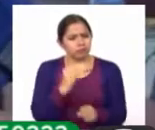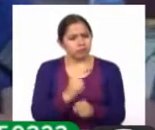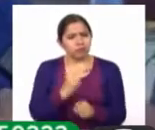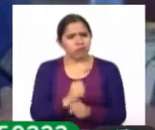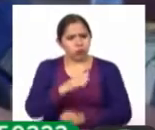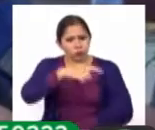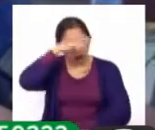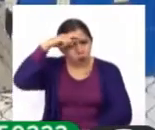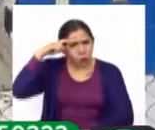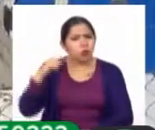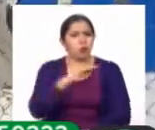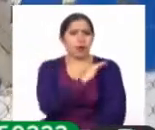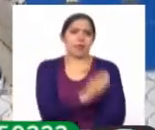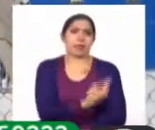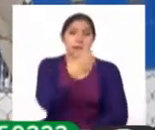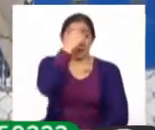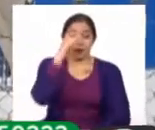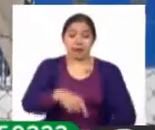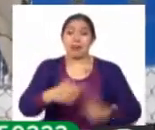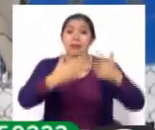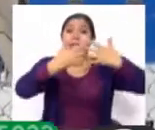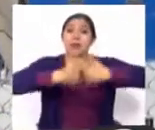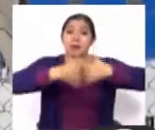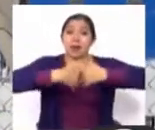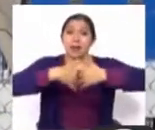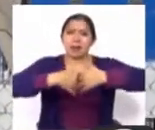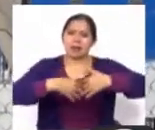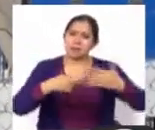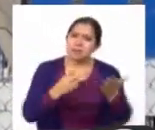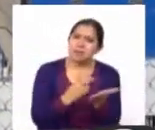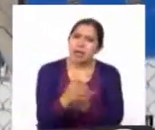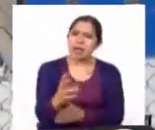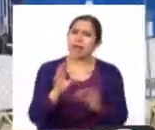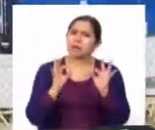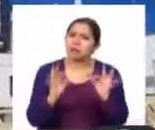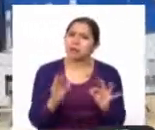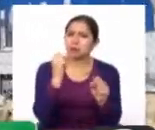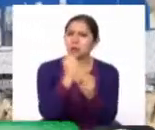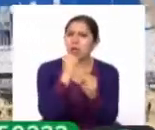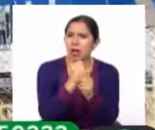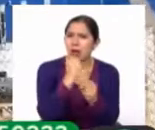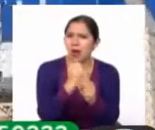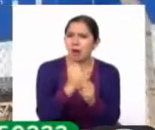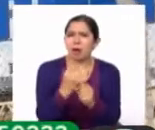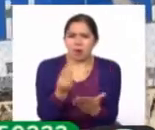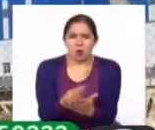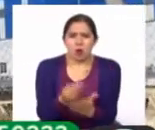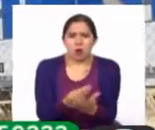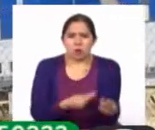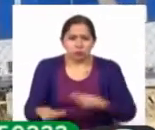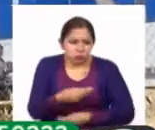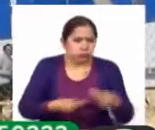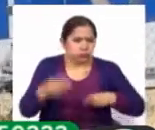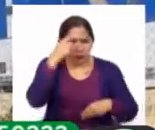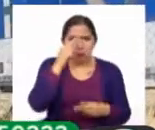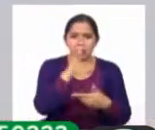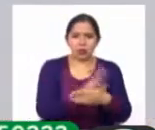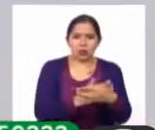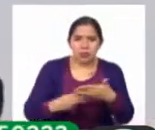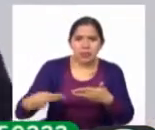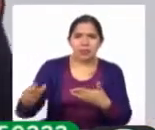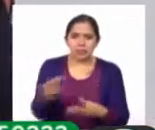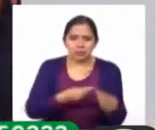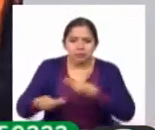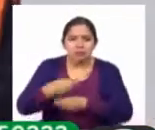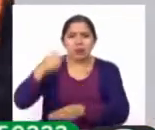energía para que esta industria verdaderamente sea una industria rentable, una industria que genere economía para Chuquisaca, para Bolivia.